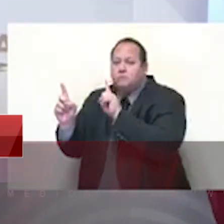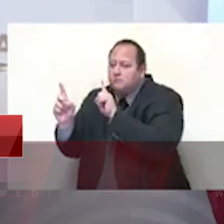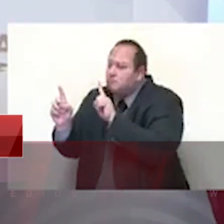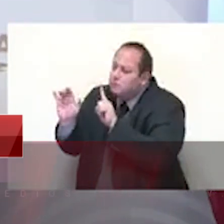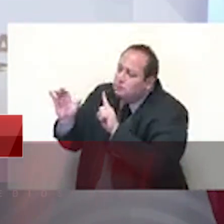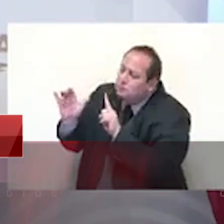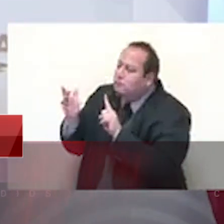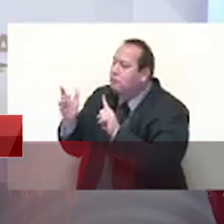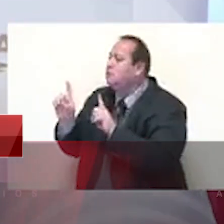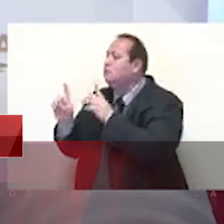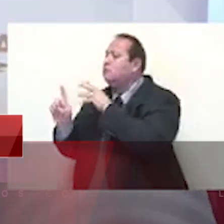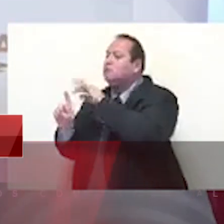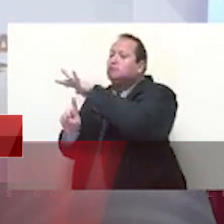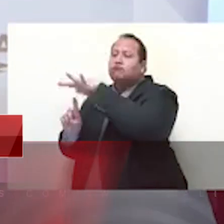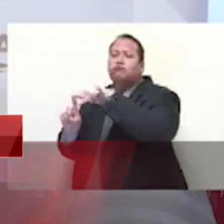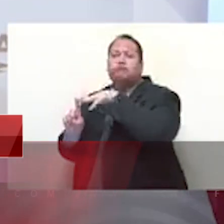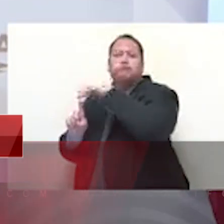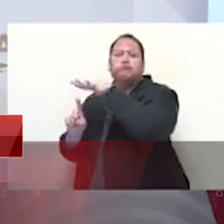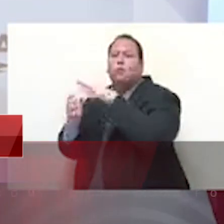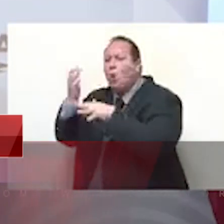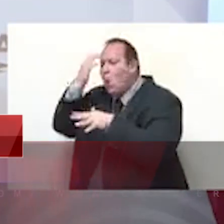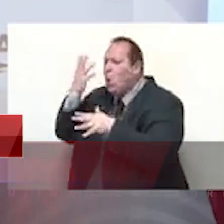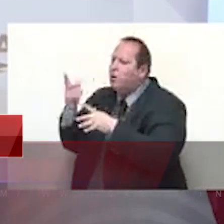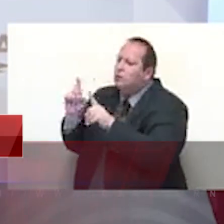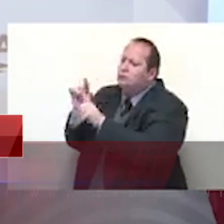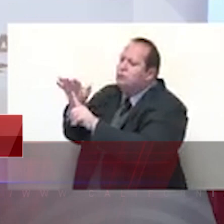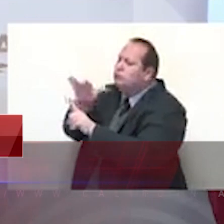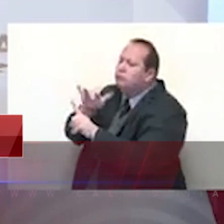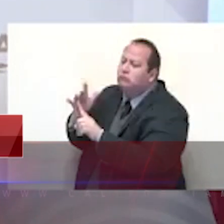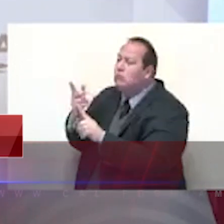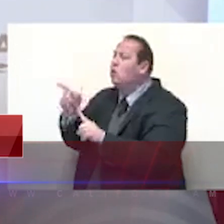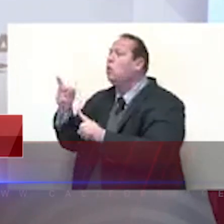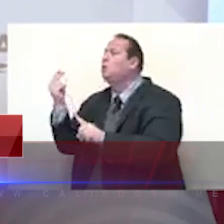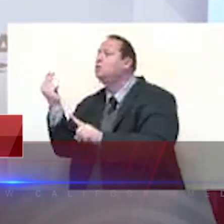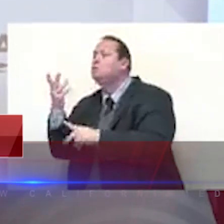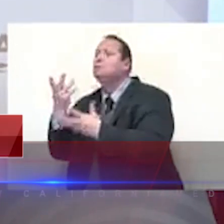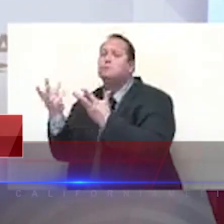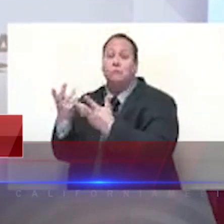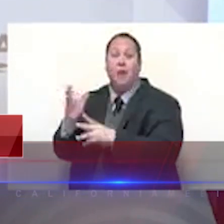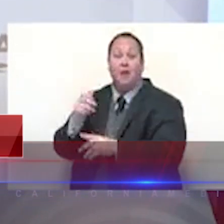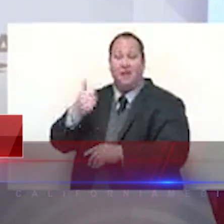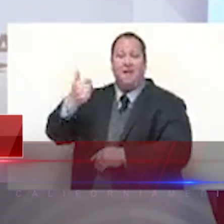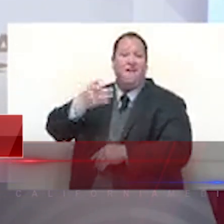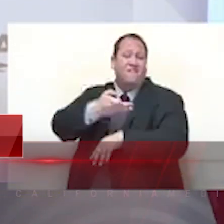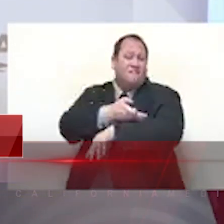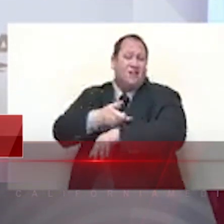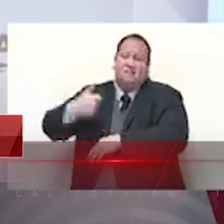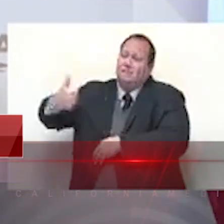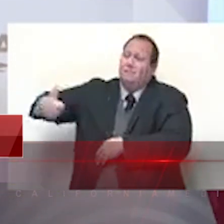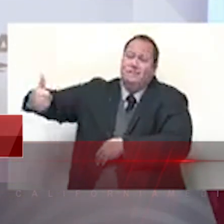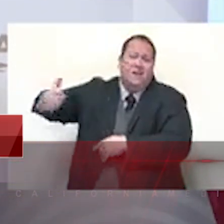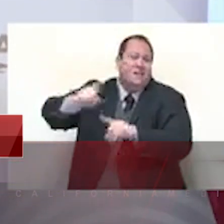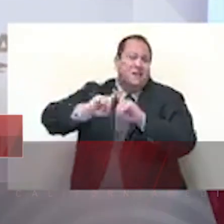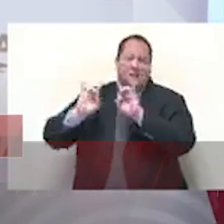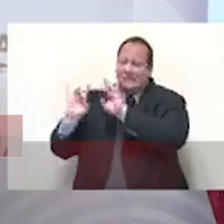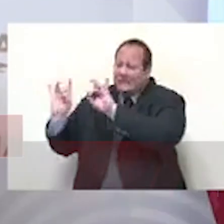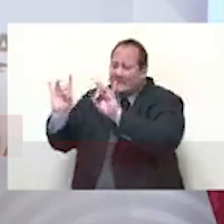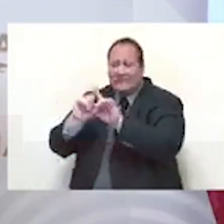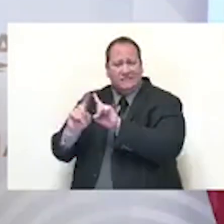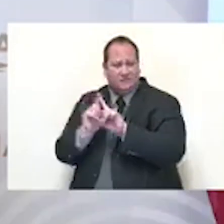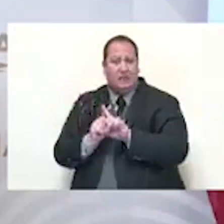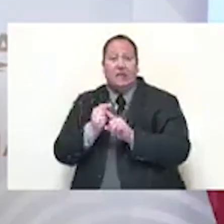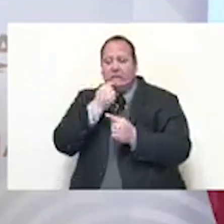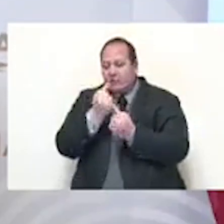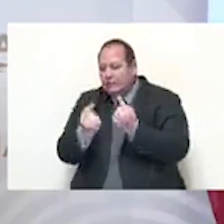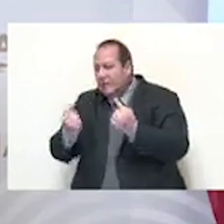el entorno de los niños, con la intención de conocer cada necesidad. Cada familia es diferente y cada niño